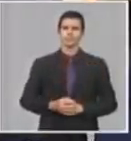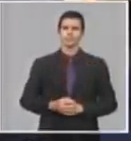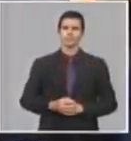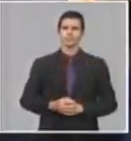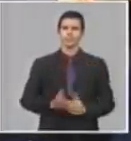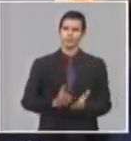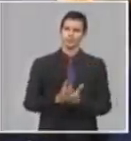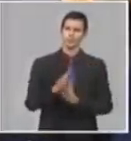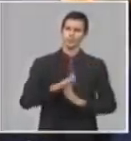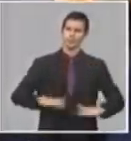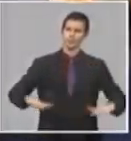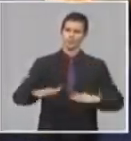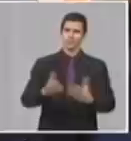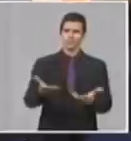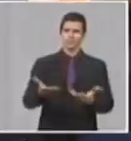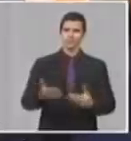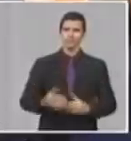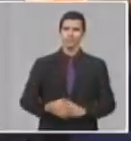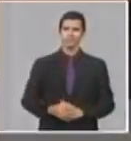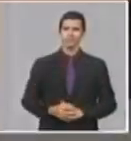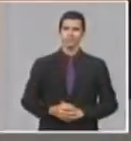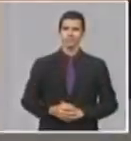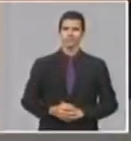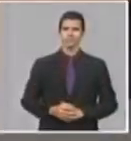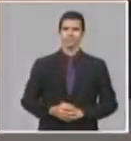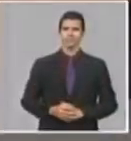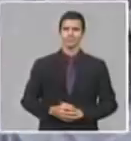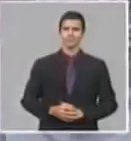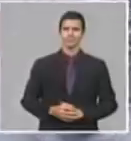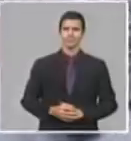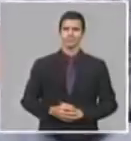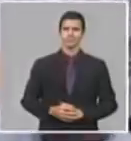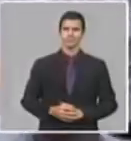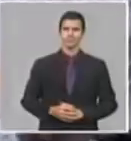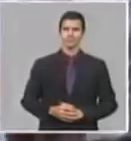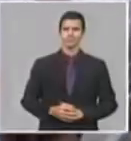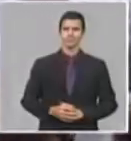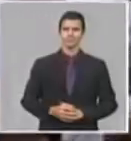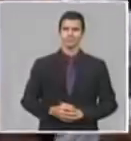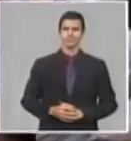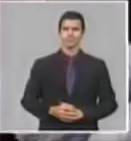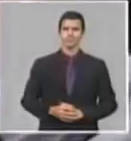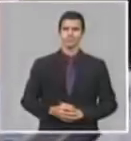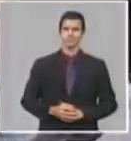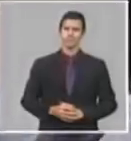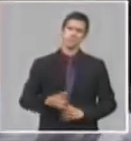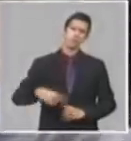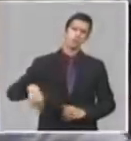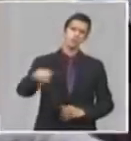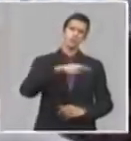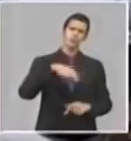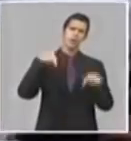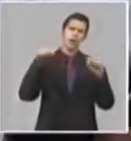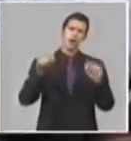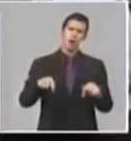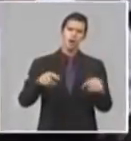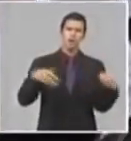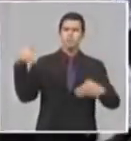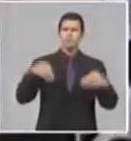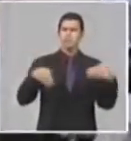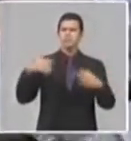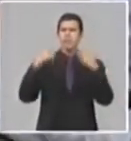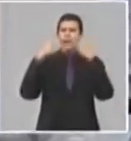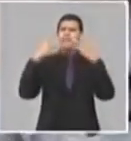con nosotros acá en la Mesa Redonda. Ustedes están escribiendo una página en